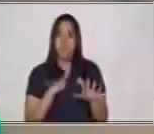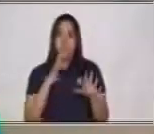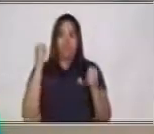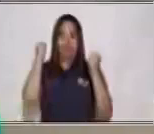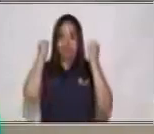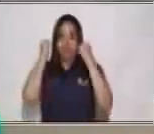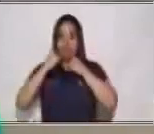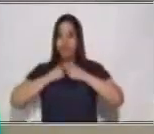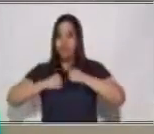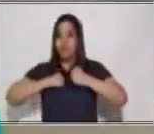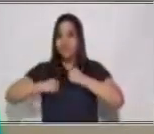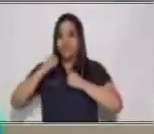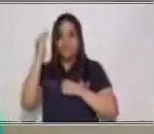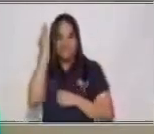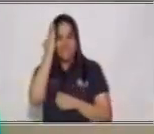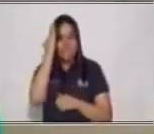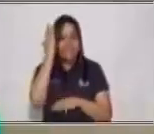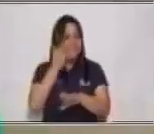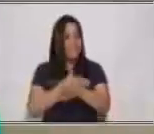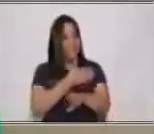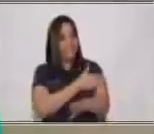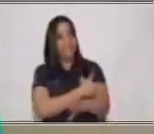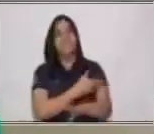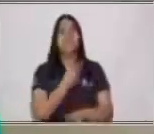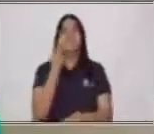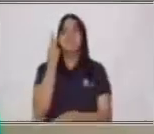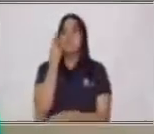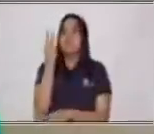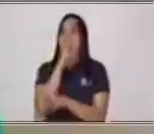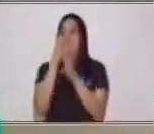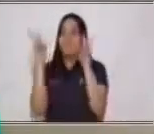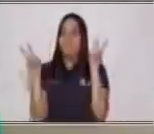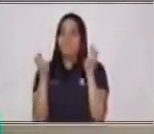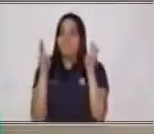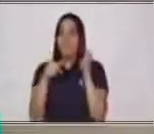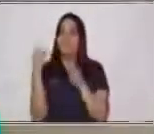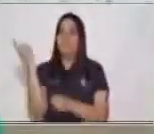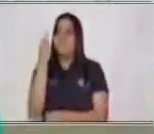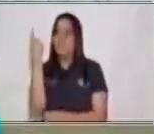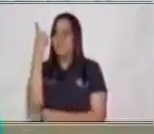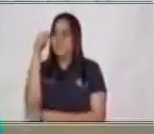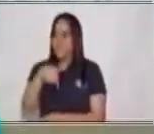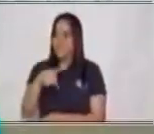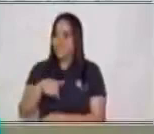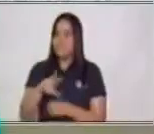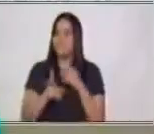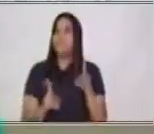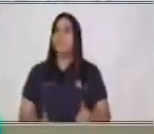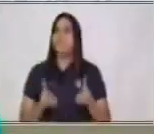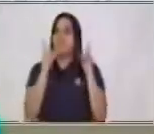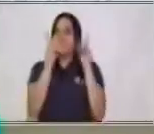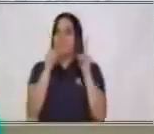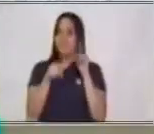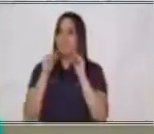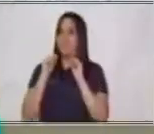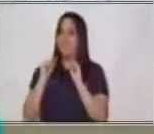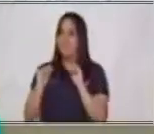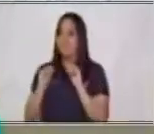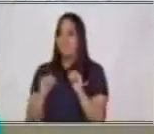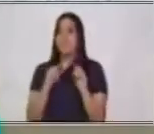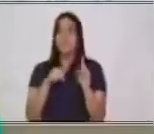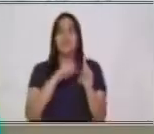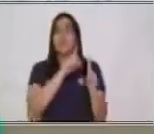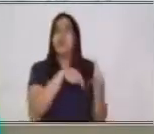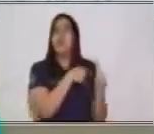nuestros conocimientos previos, vamos a ir ahora al tema que corresponde desarrollar hoy. Suma